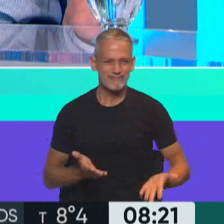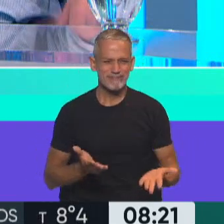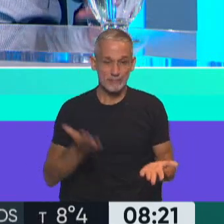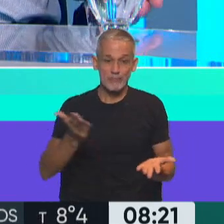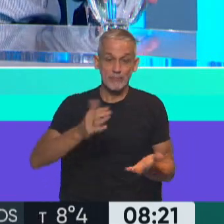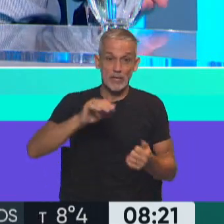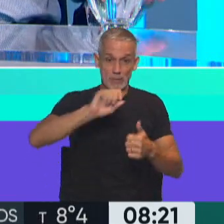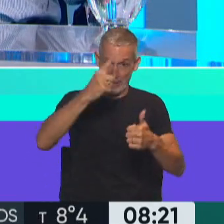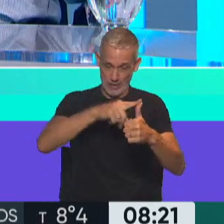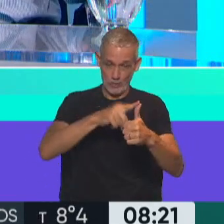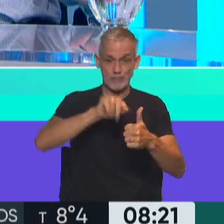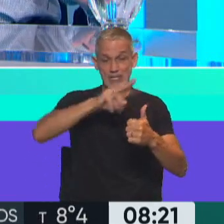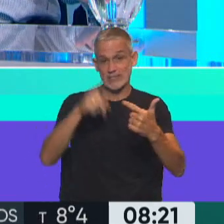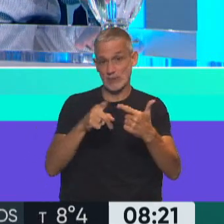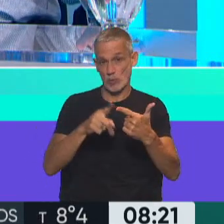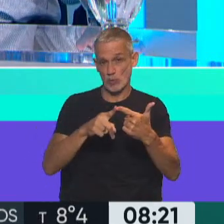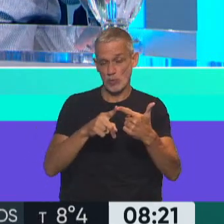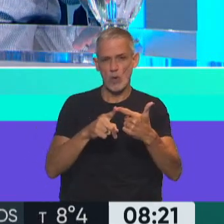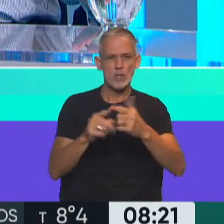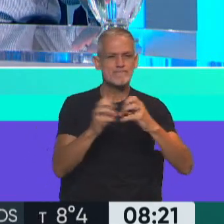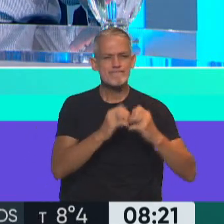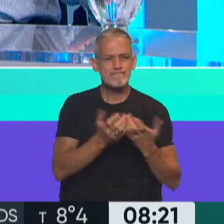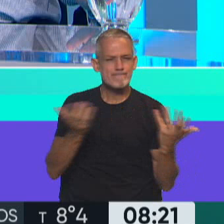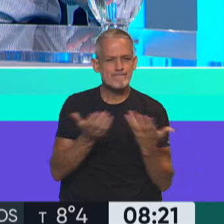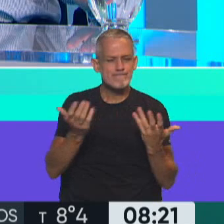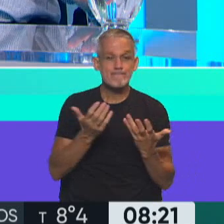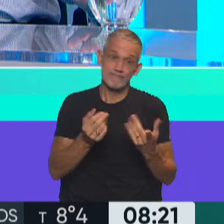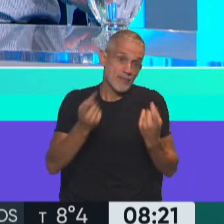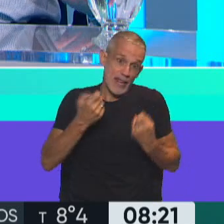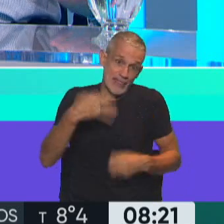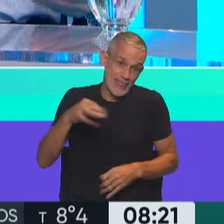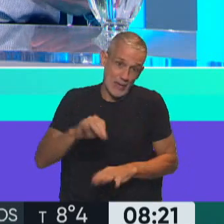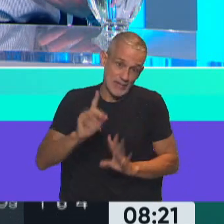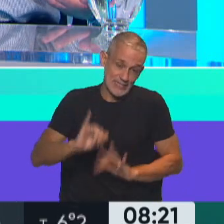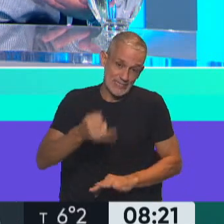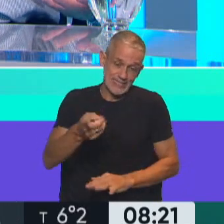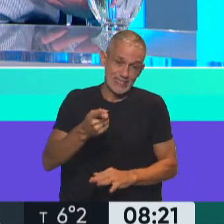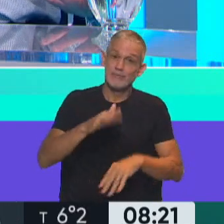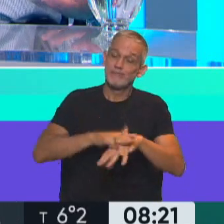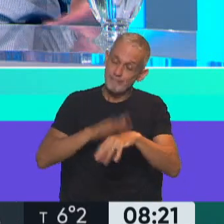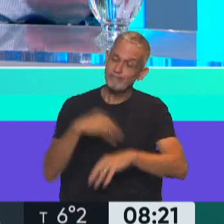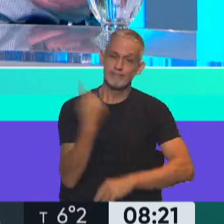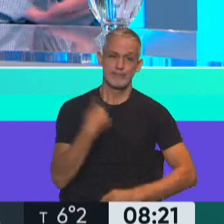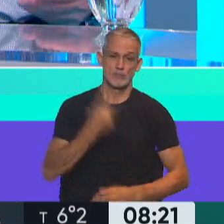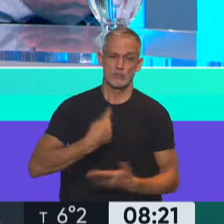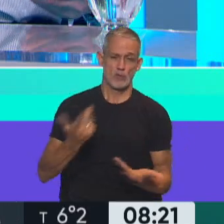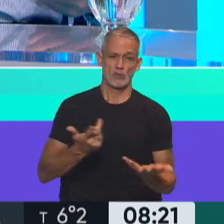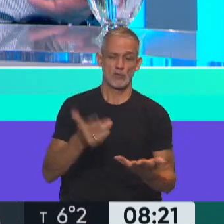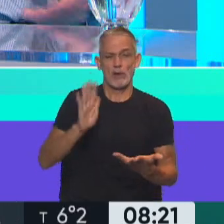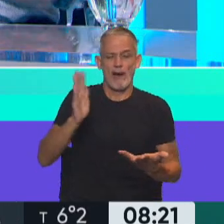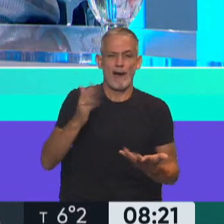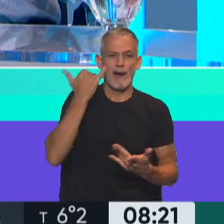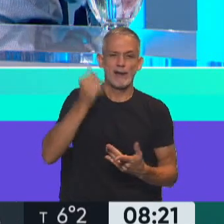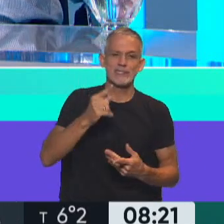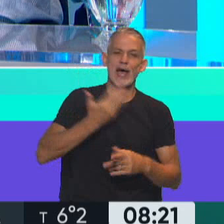segundo, creo que es un debate absolutamente necesario, responsable. No podemos ir al fondo